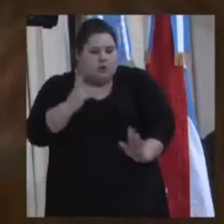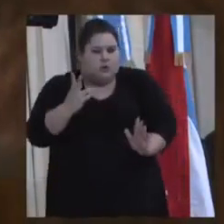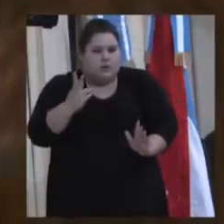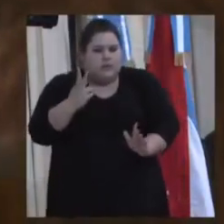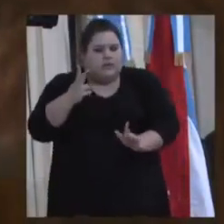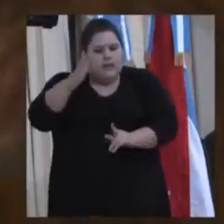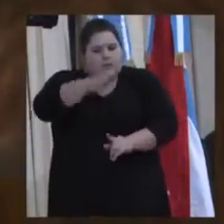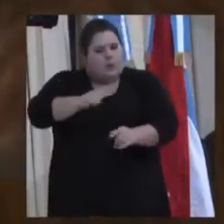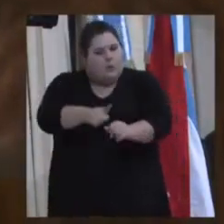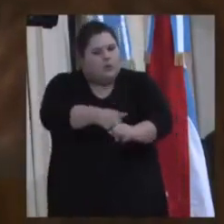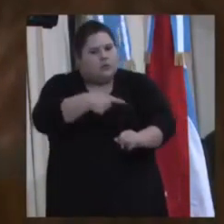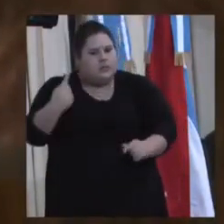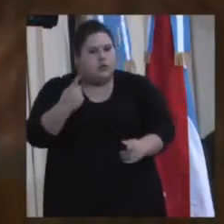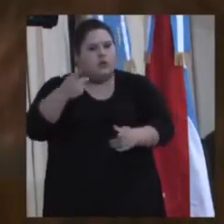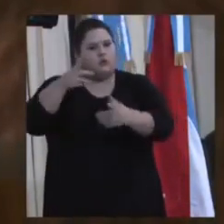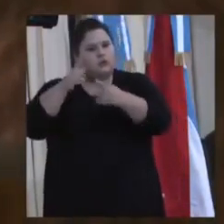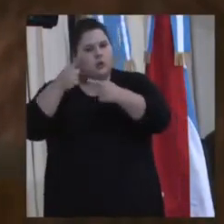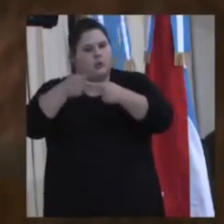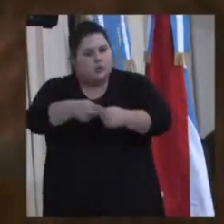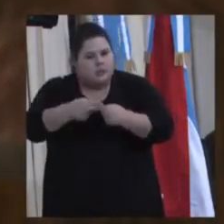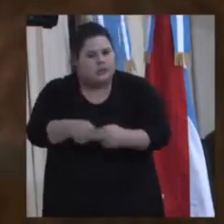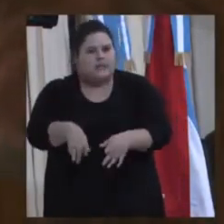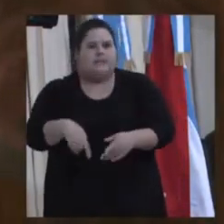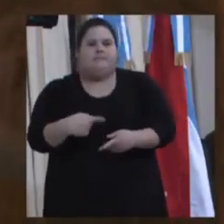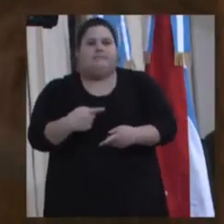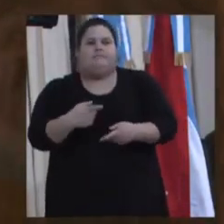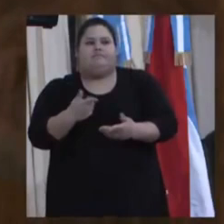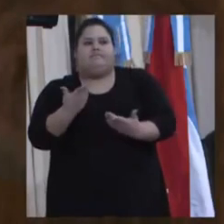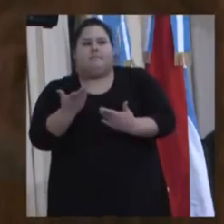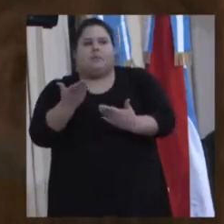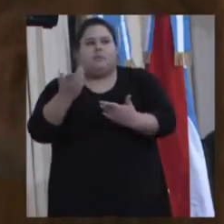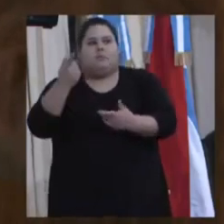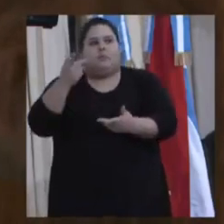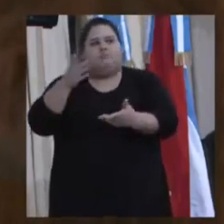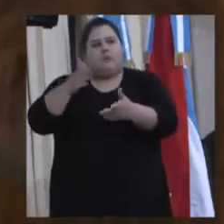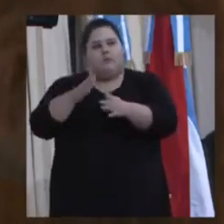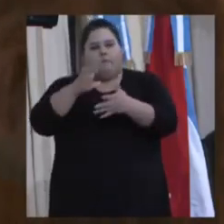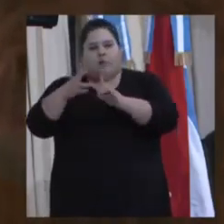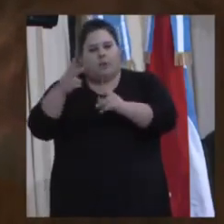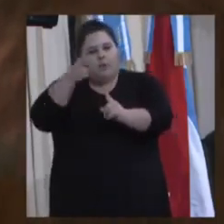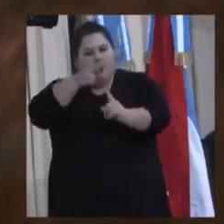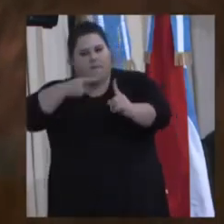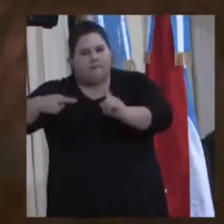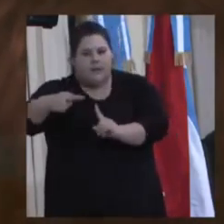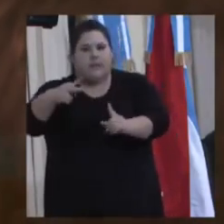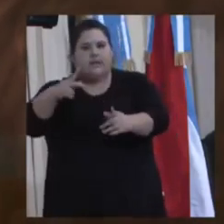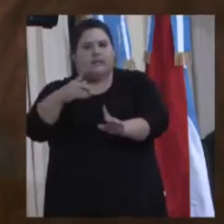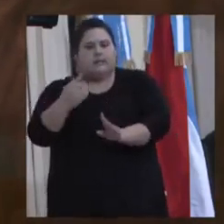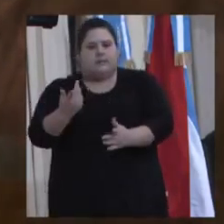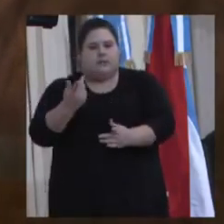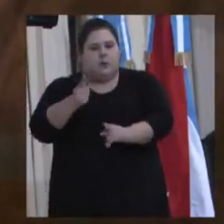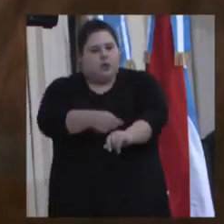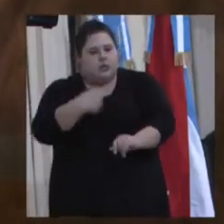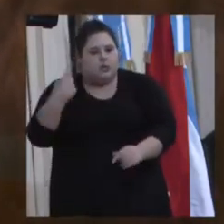esa tradición, en estos debates, en esta dimensión más utópica que asocia las